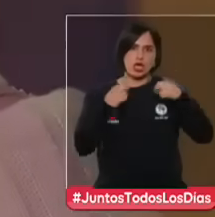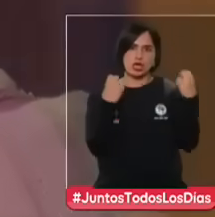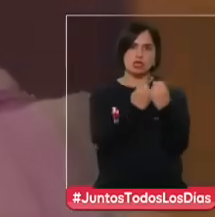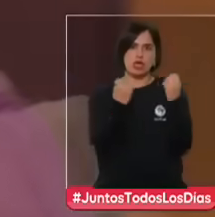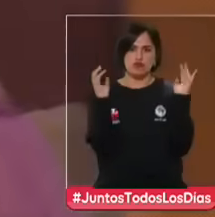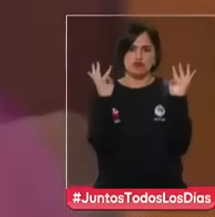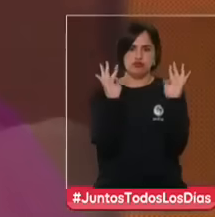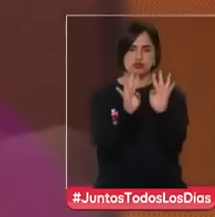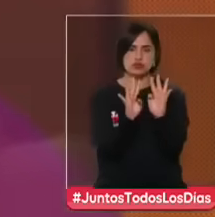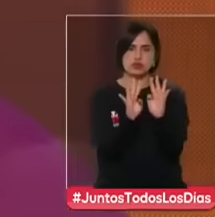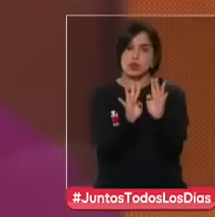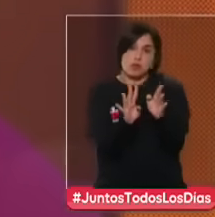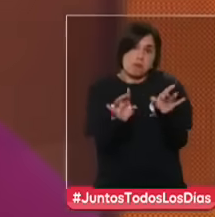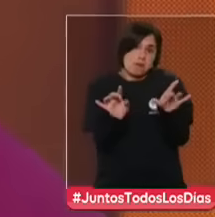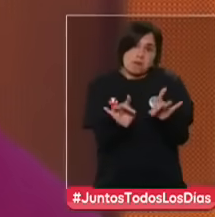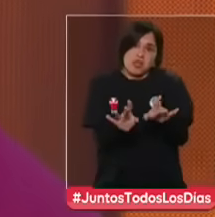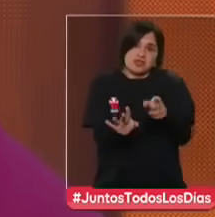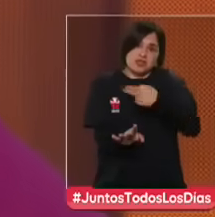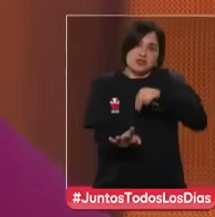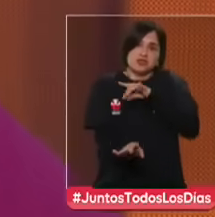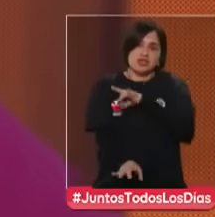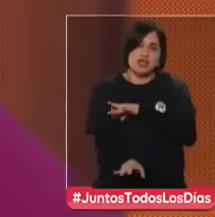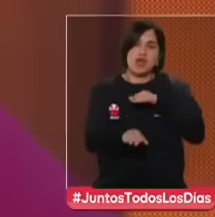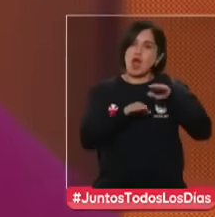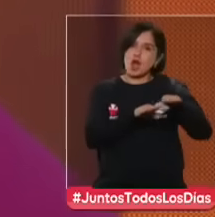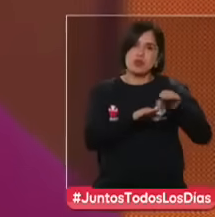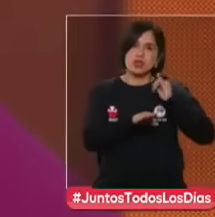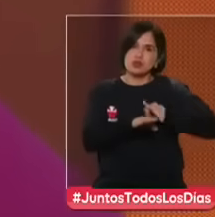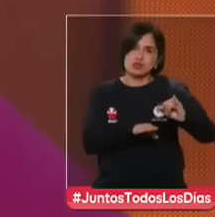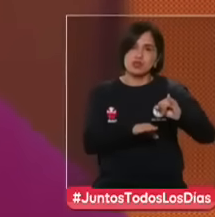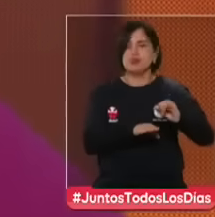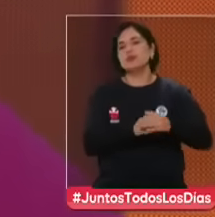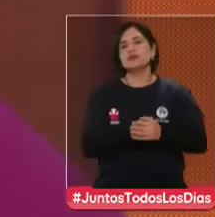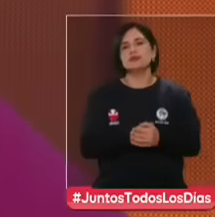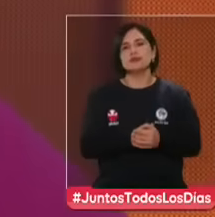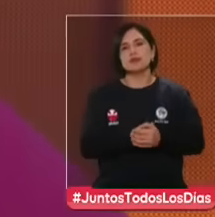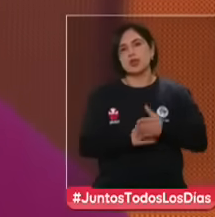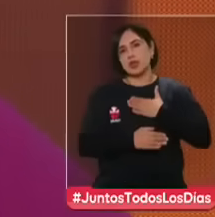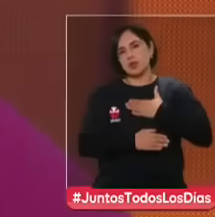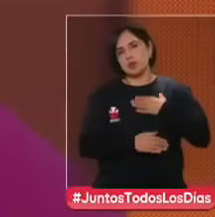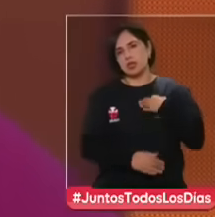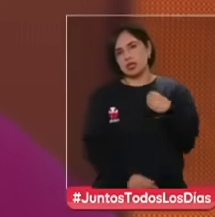Somos, apoyamos siempre y estamos ahí dándole. Mi hija,